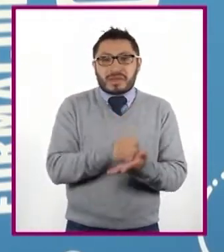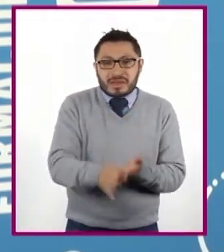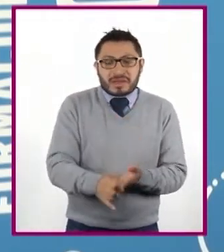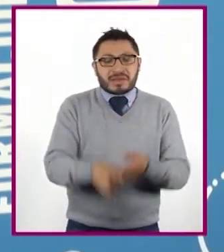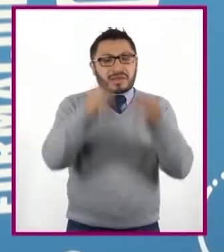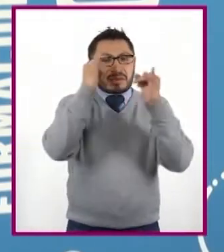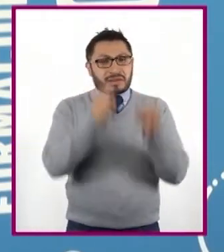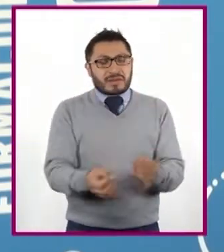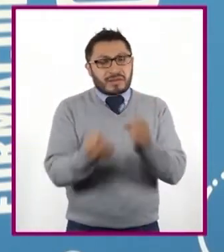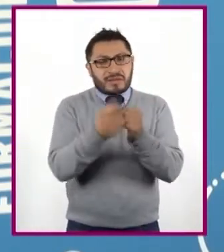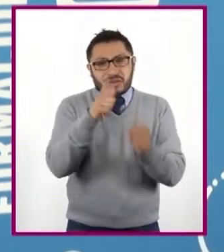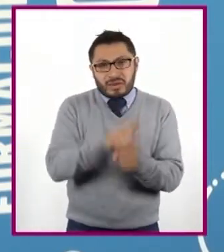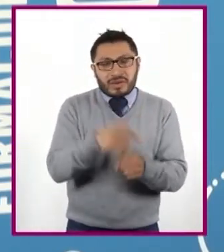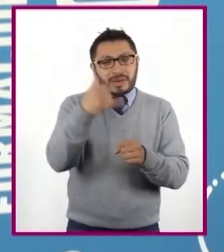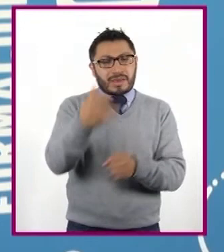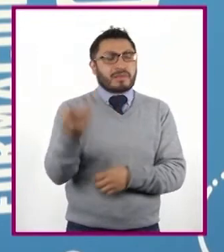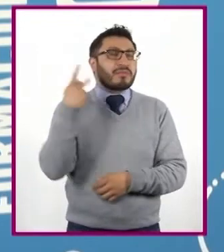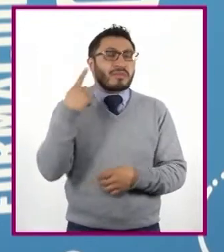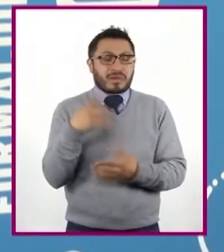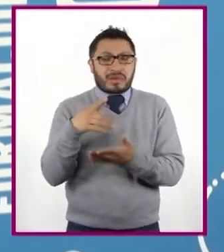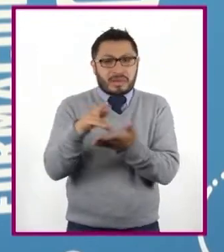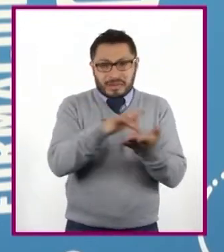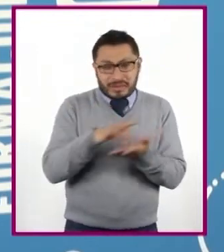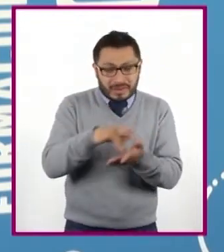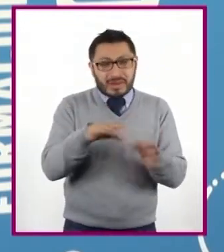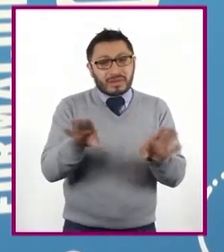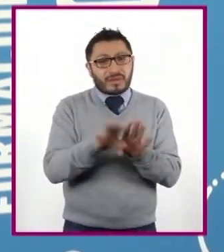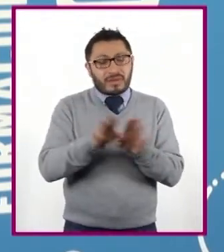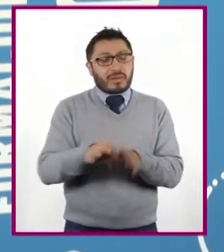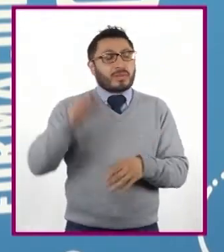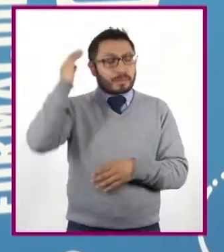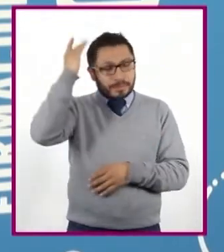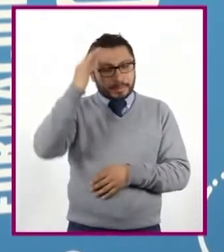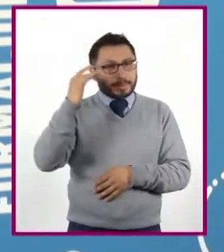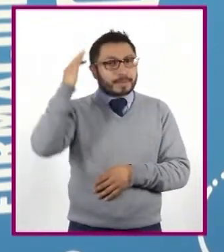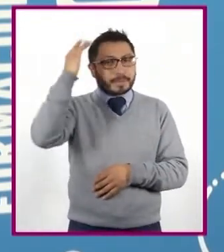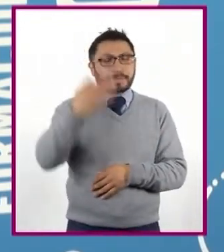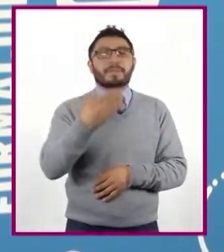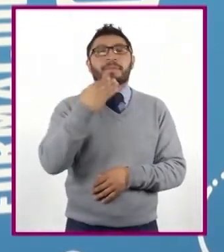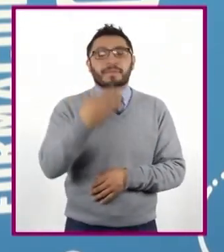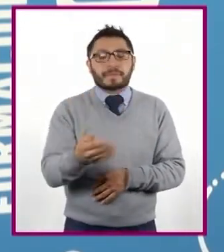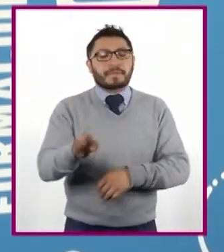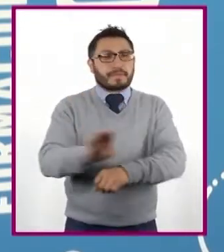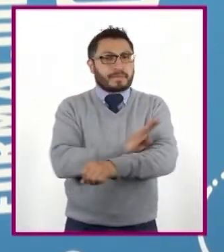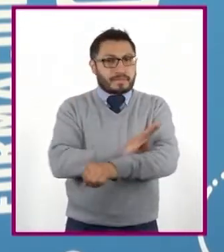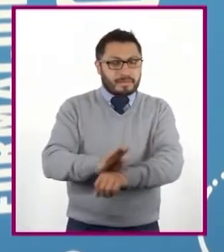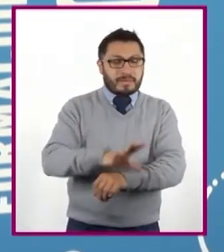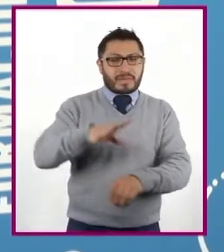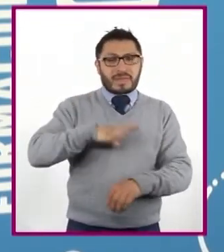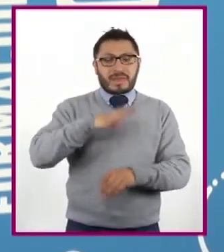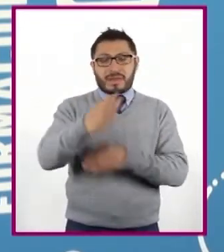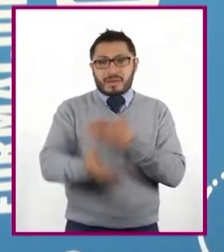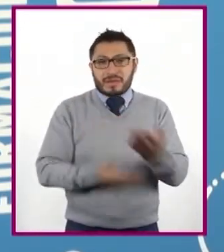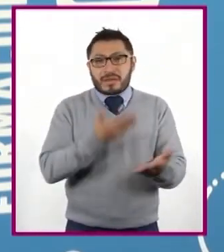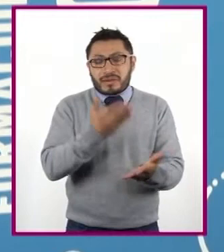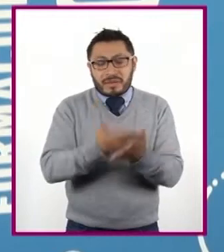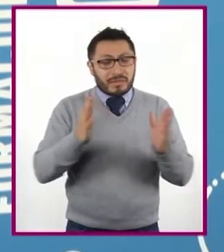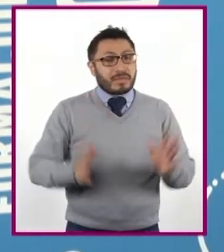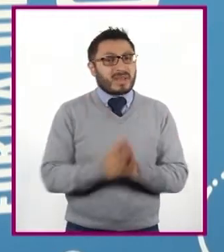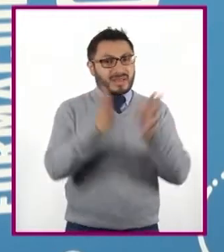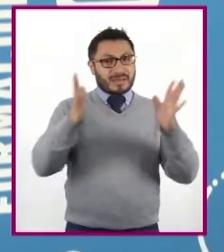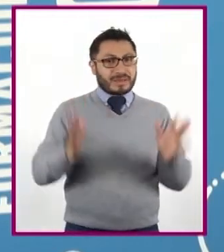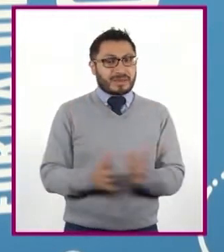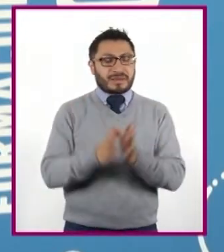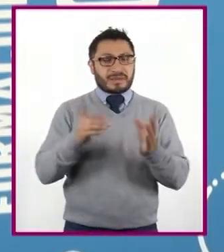personales, sociales y políticas que sean reflexivas, que tengan disposición a participar en los asuntos de